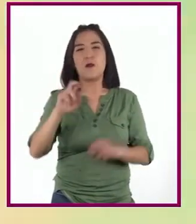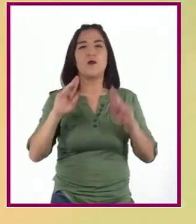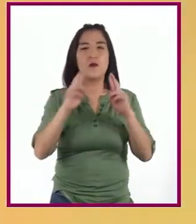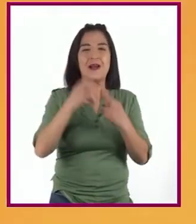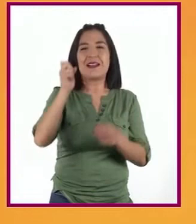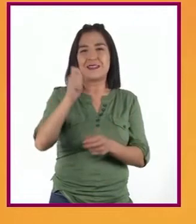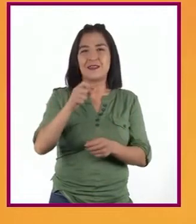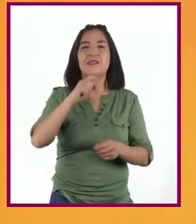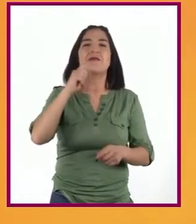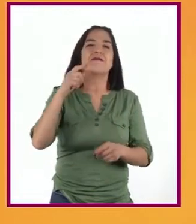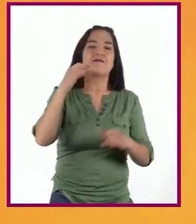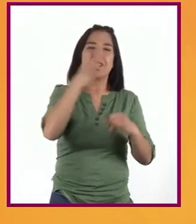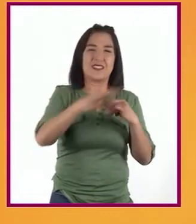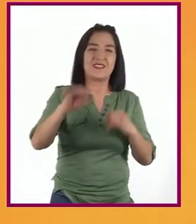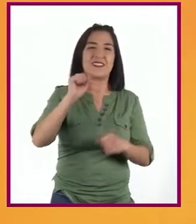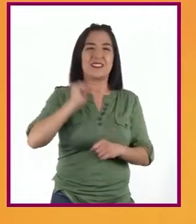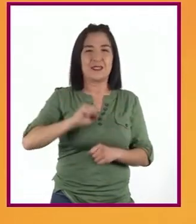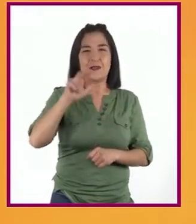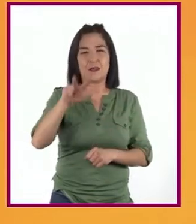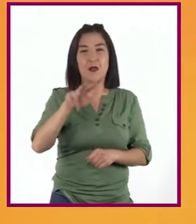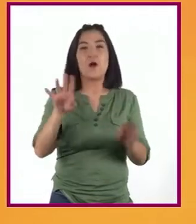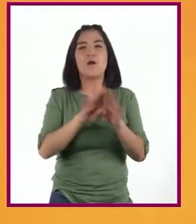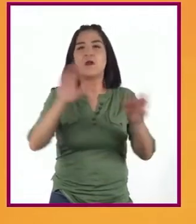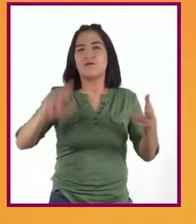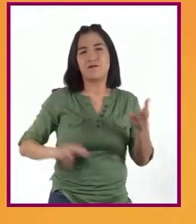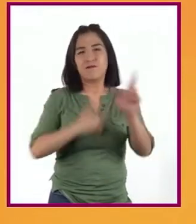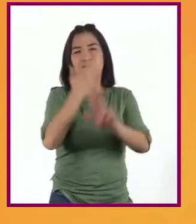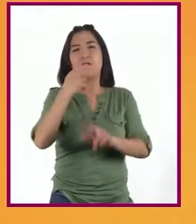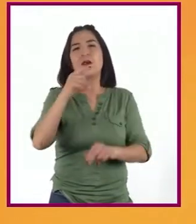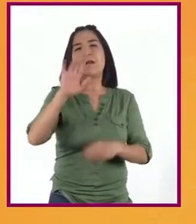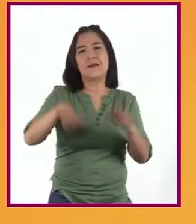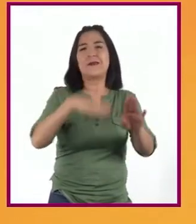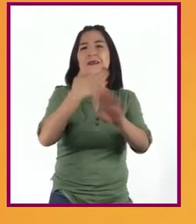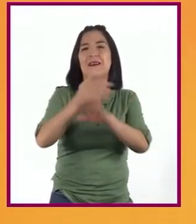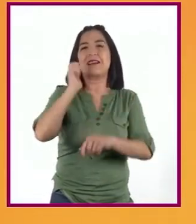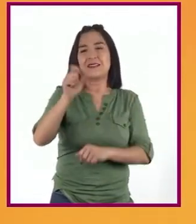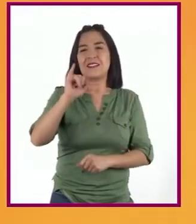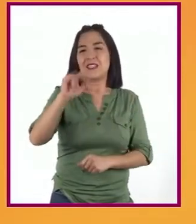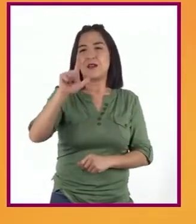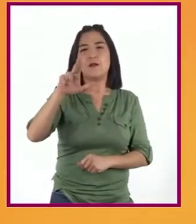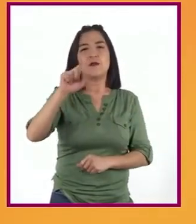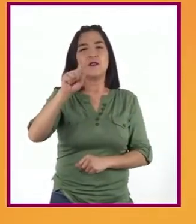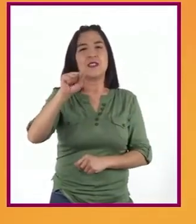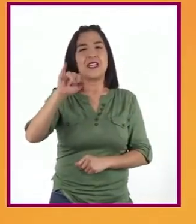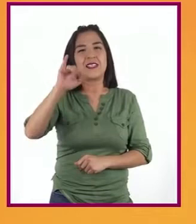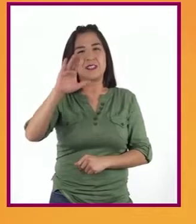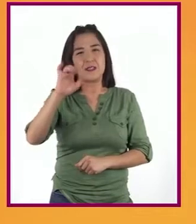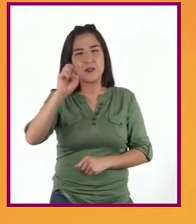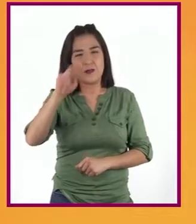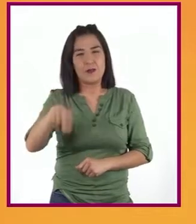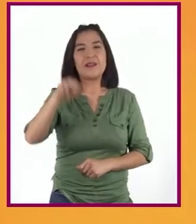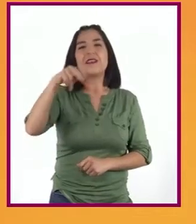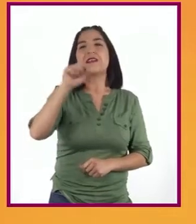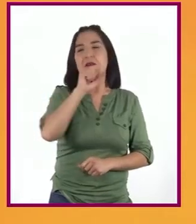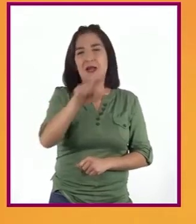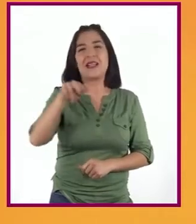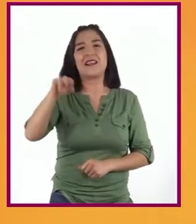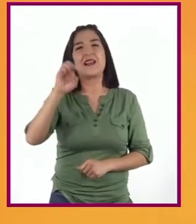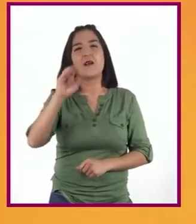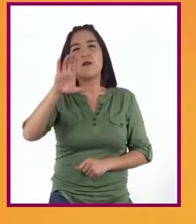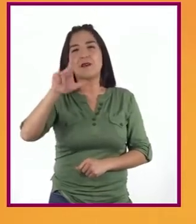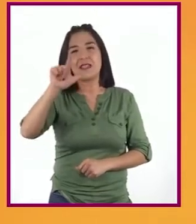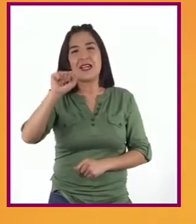XVIII, como una reacción revolucionaria contra la Ilustración y el neoclasicismo, que se